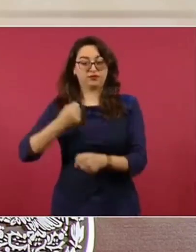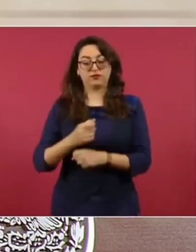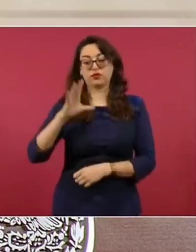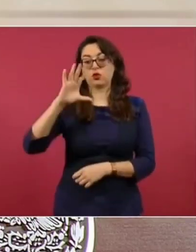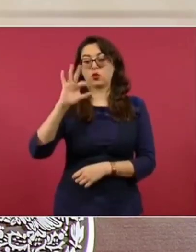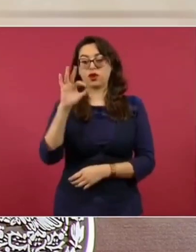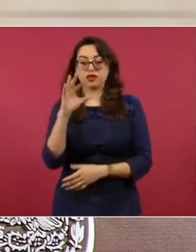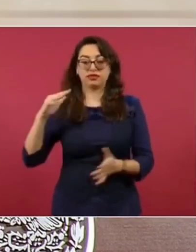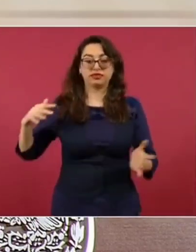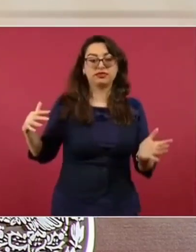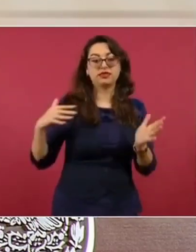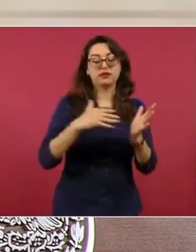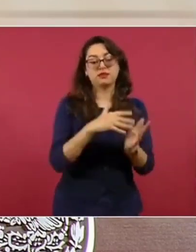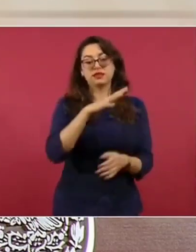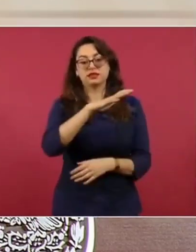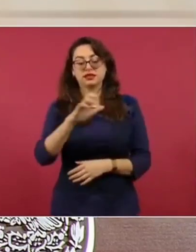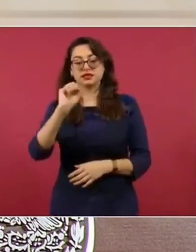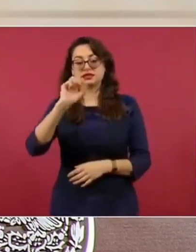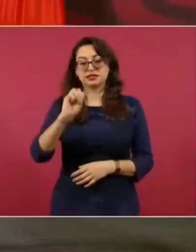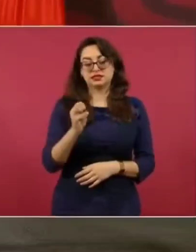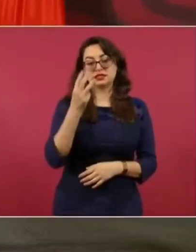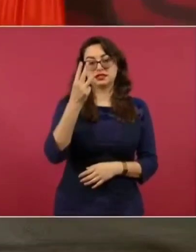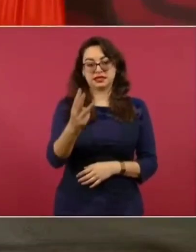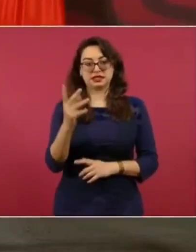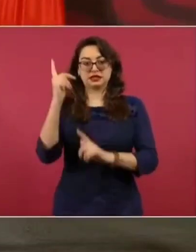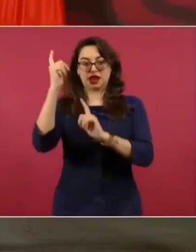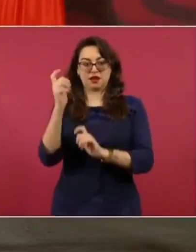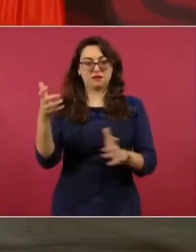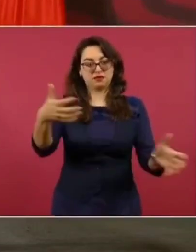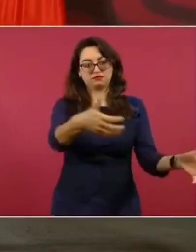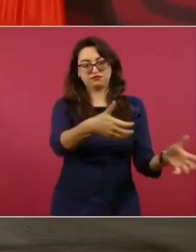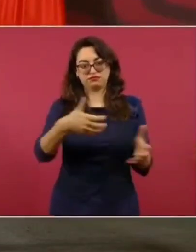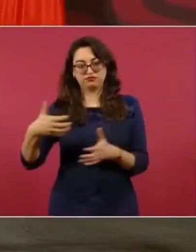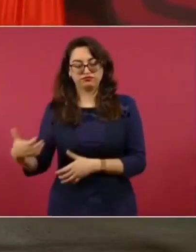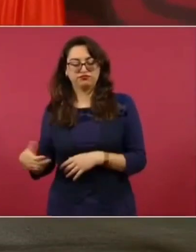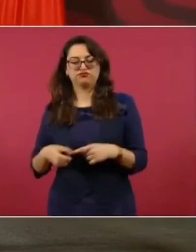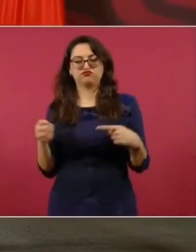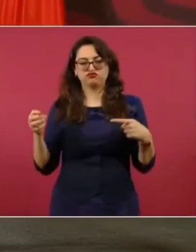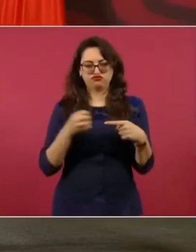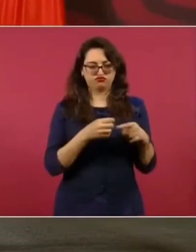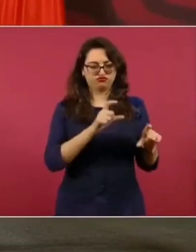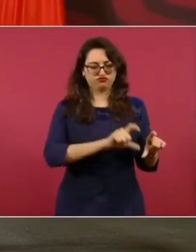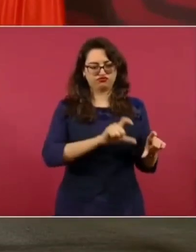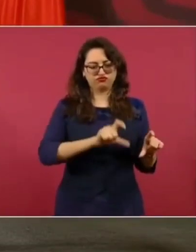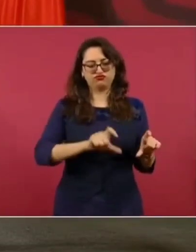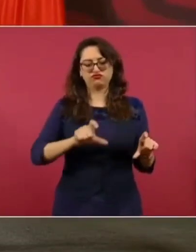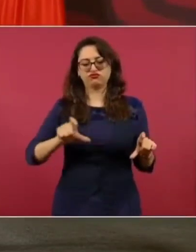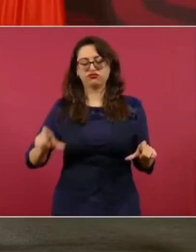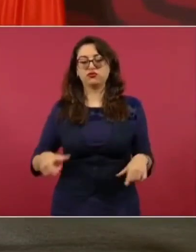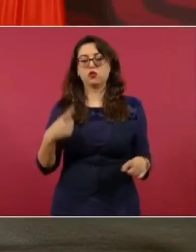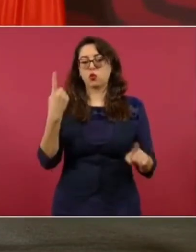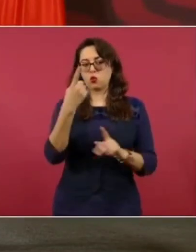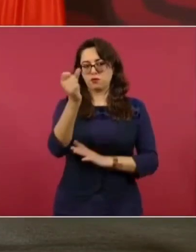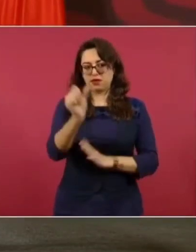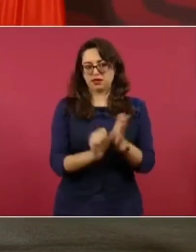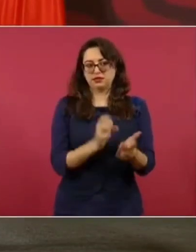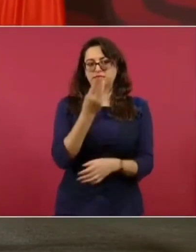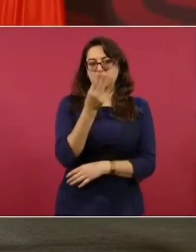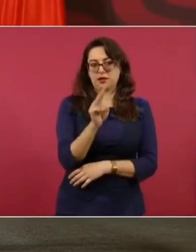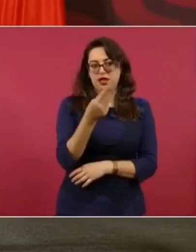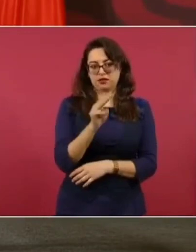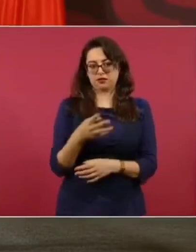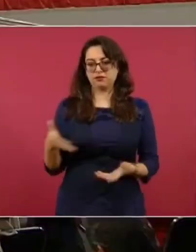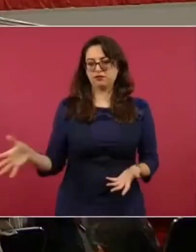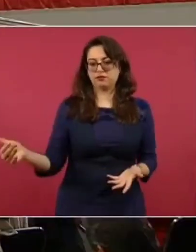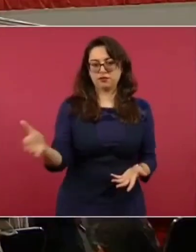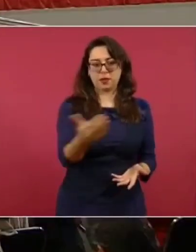quinientas sesenta y tres armas de fuego aseguradas cargadores durante el mes de mayo se